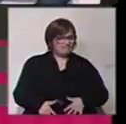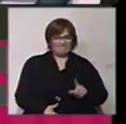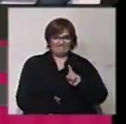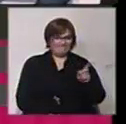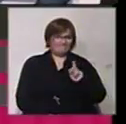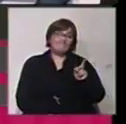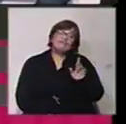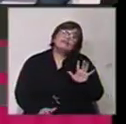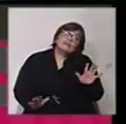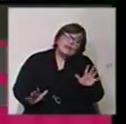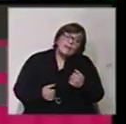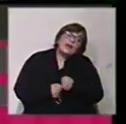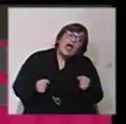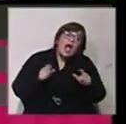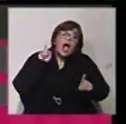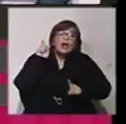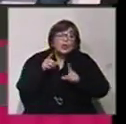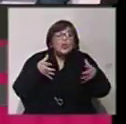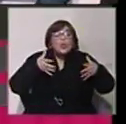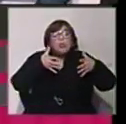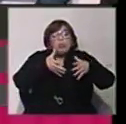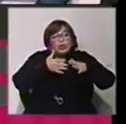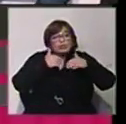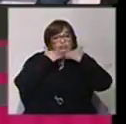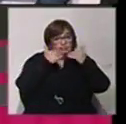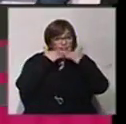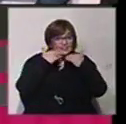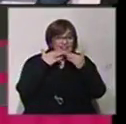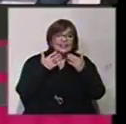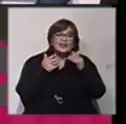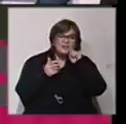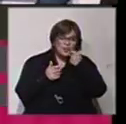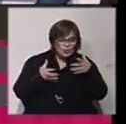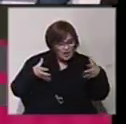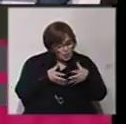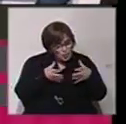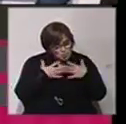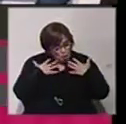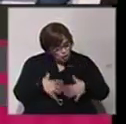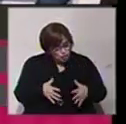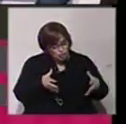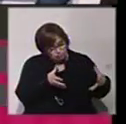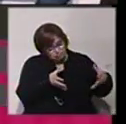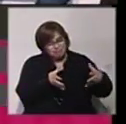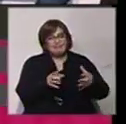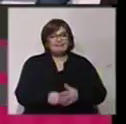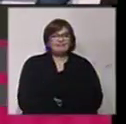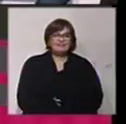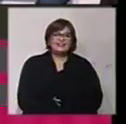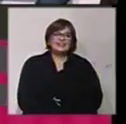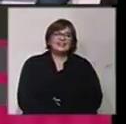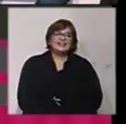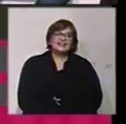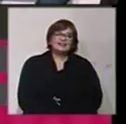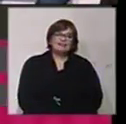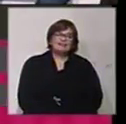capaz que alguna vez me animo. ¿Cómo te ves? En grupo. Claro. Me gustan los disfraces conjuntos. Grupales. Claro. Claro.